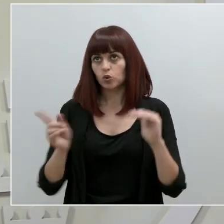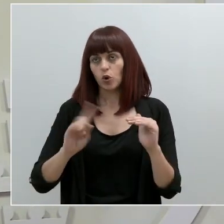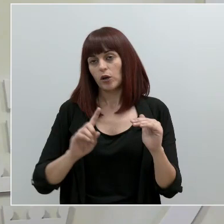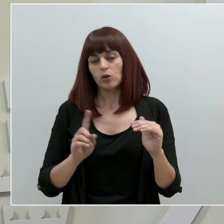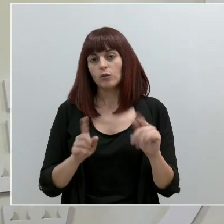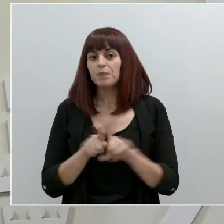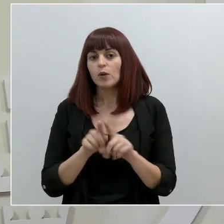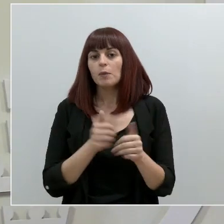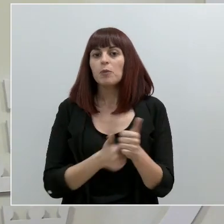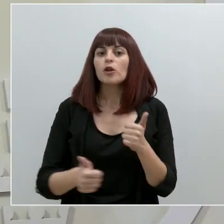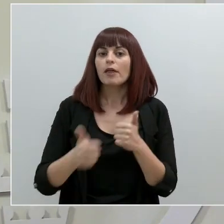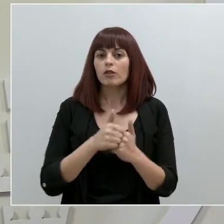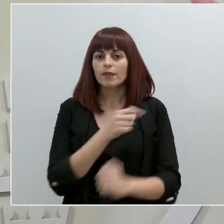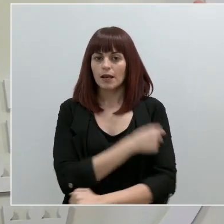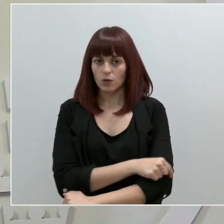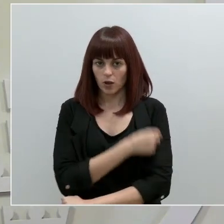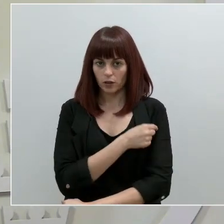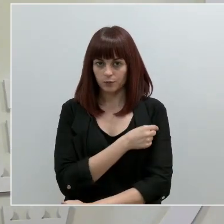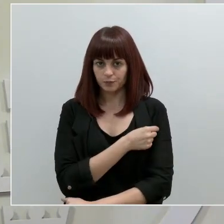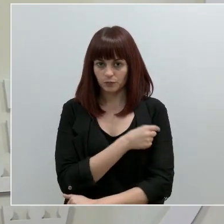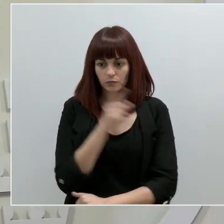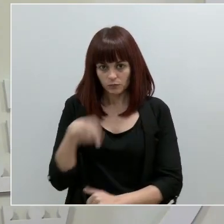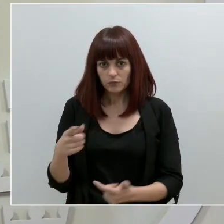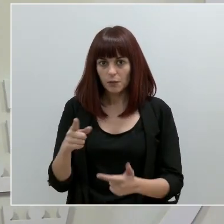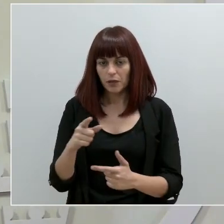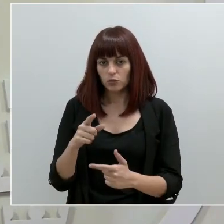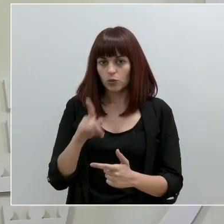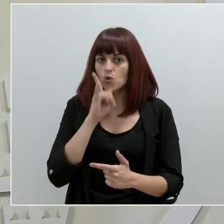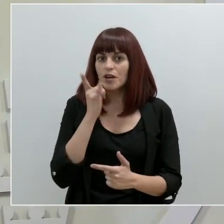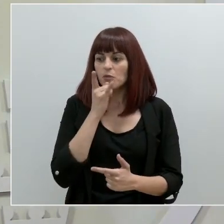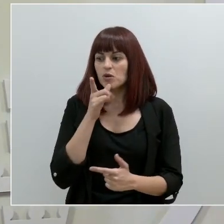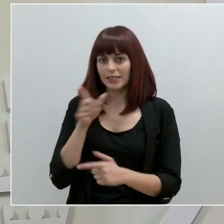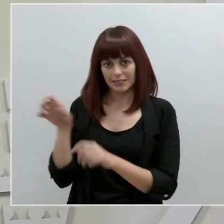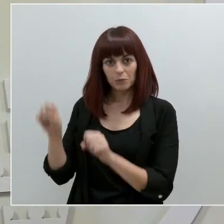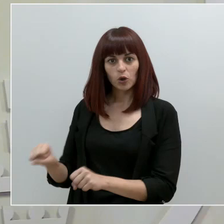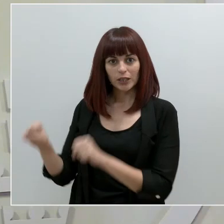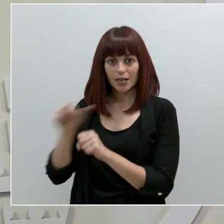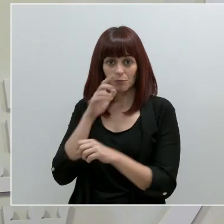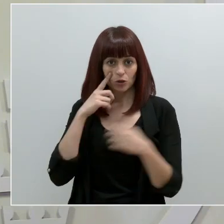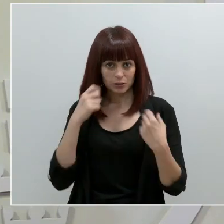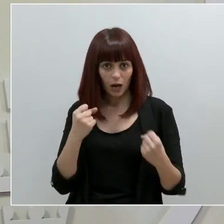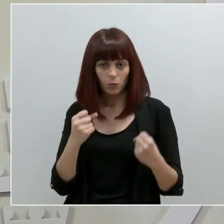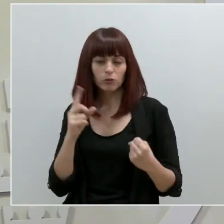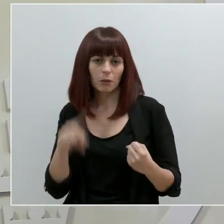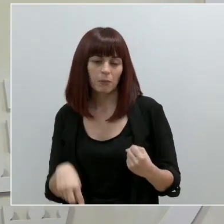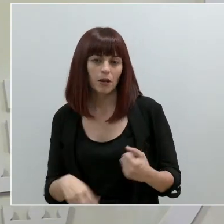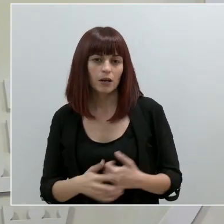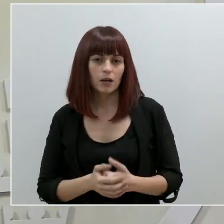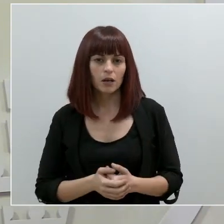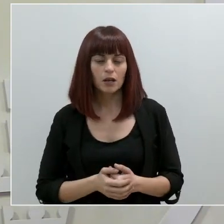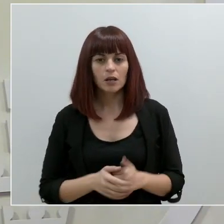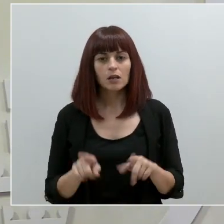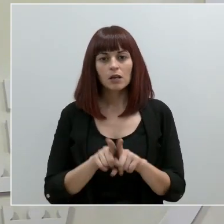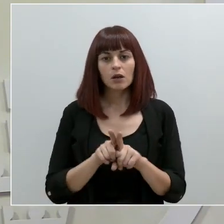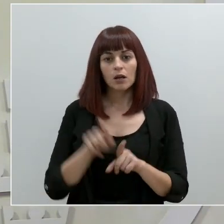una priorización en la vacunación, sino que estaríamos cometiendo una inequidad porque además de protegerle por un motivo de salud, estaríamos también